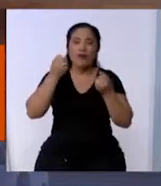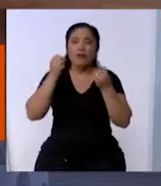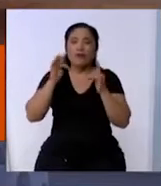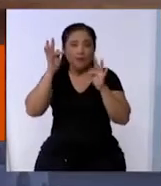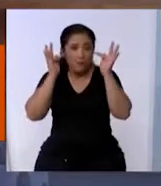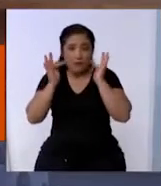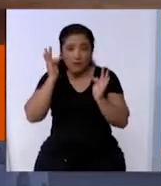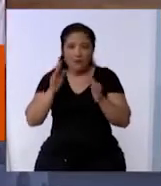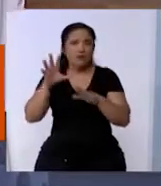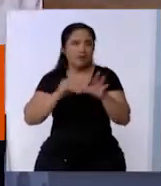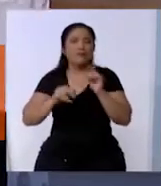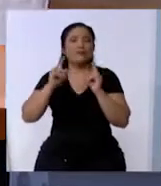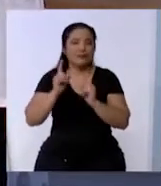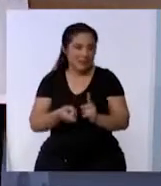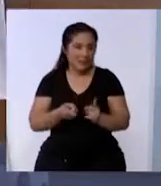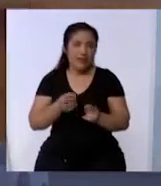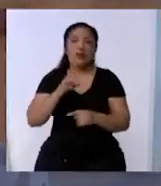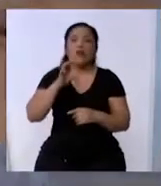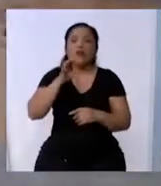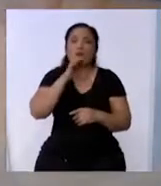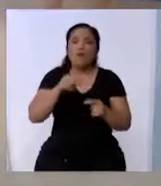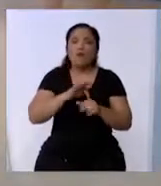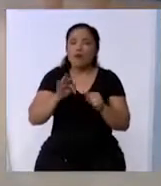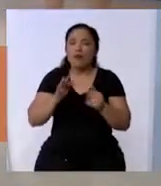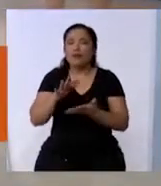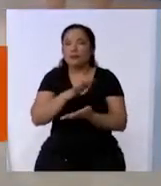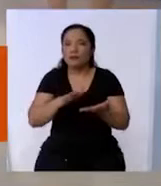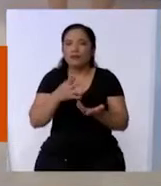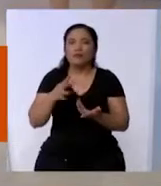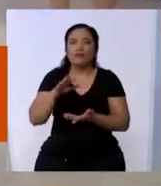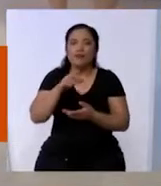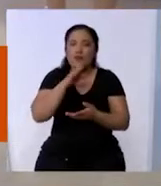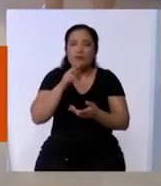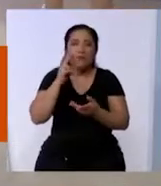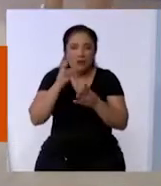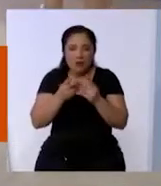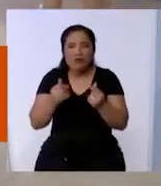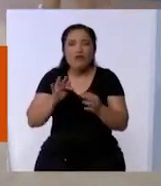resolver problemas. Sí. Hoy, no sé, chicos, si quieren sentarse. Claro que sí.